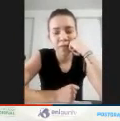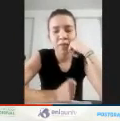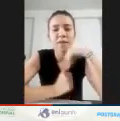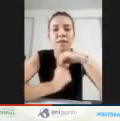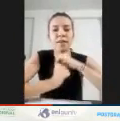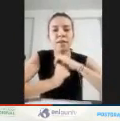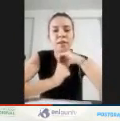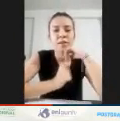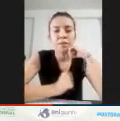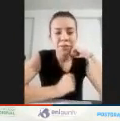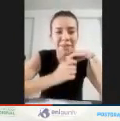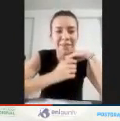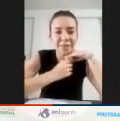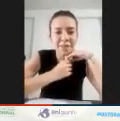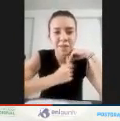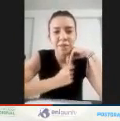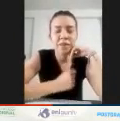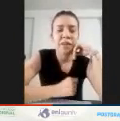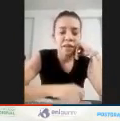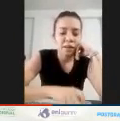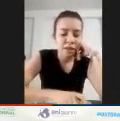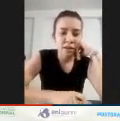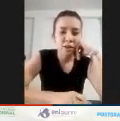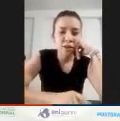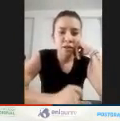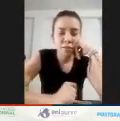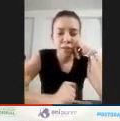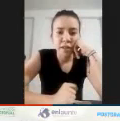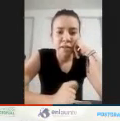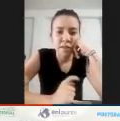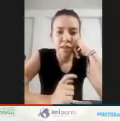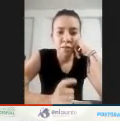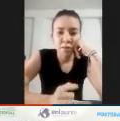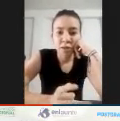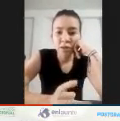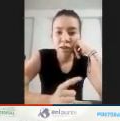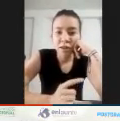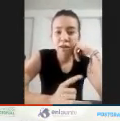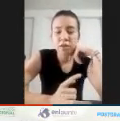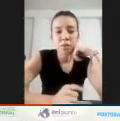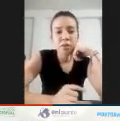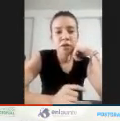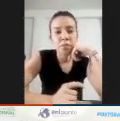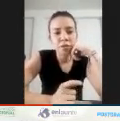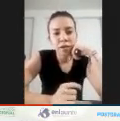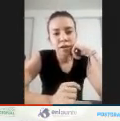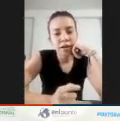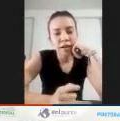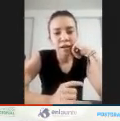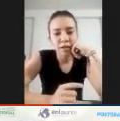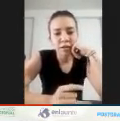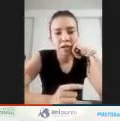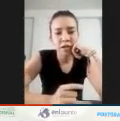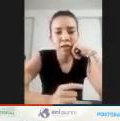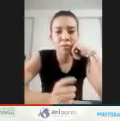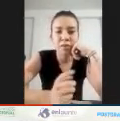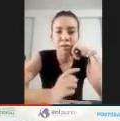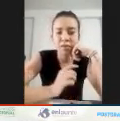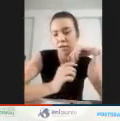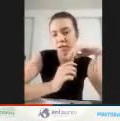tardes. Buenas tardes, profe. Yo creo que pertenece al derecho público y al derecho privado, porque rige las